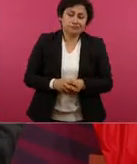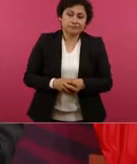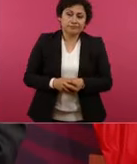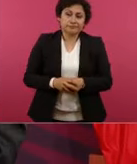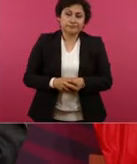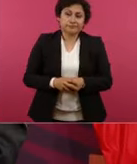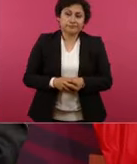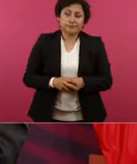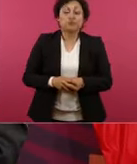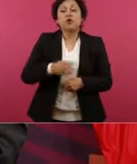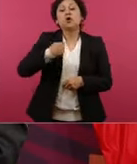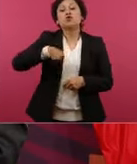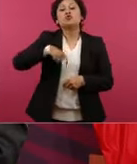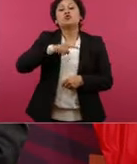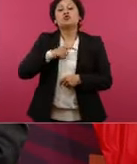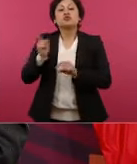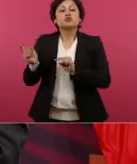que cuando llegamos,